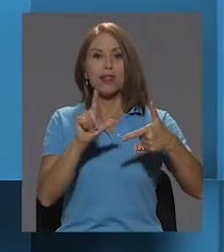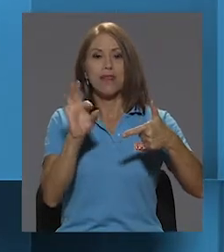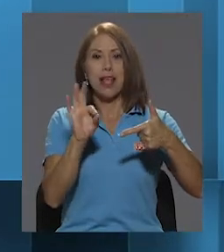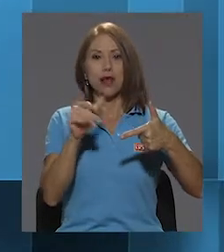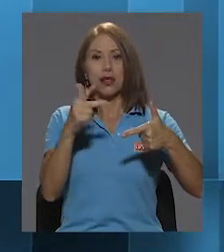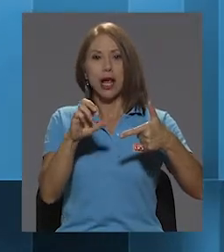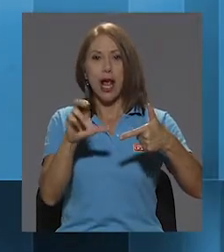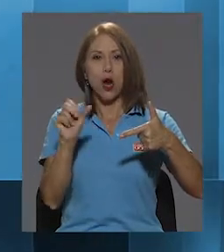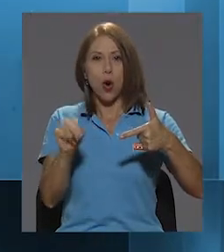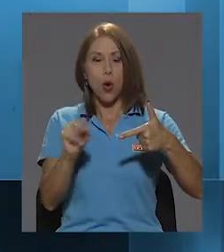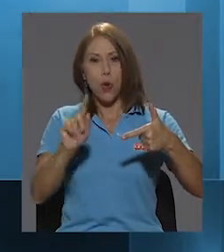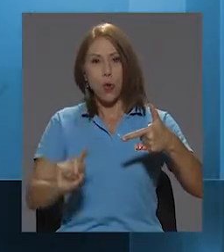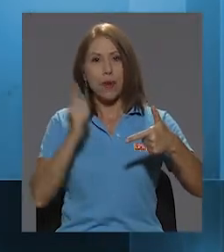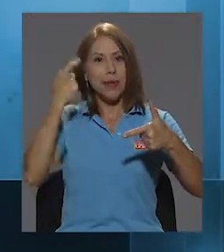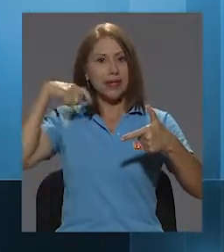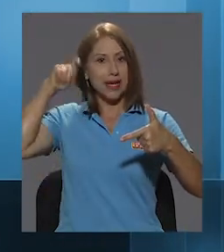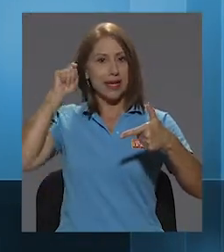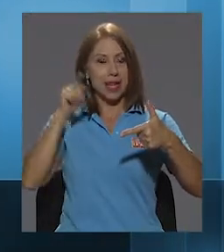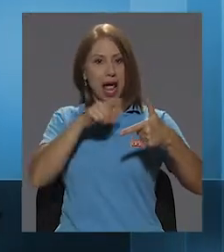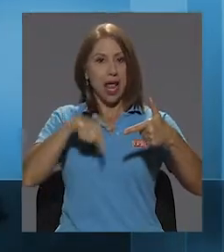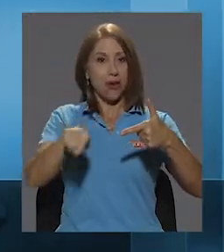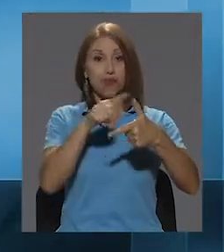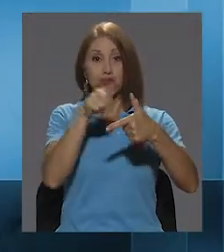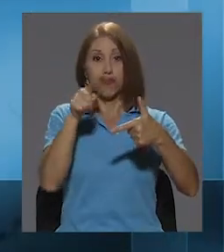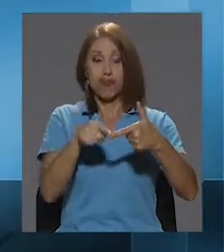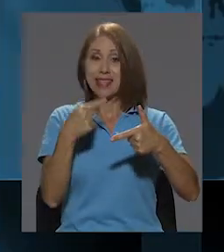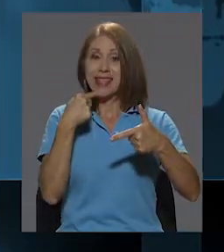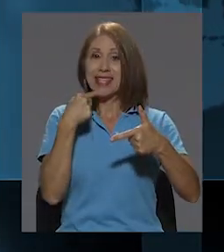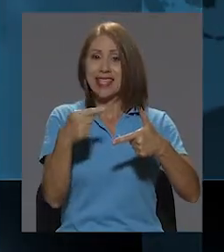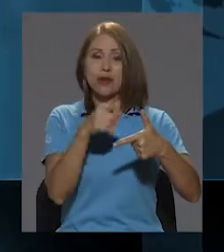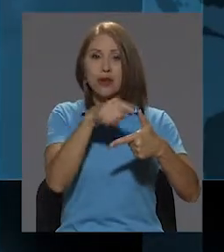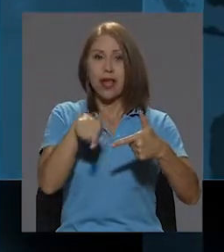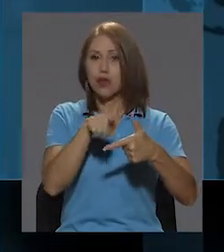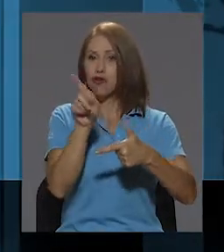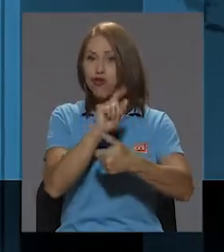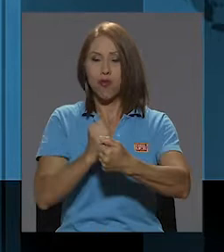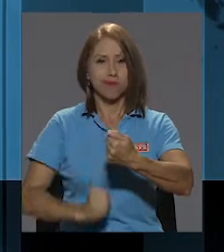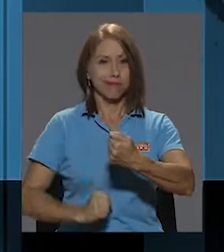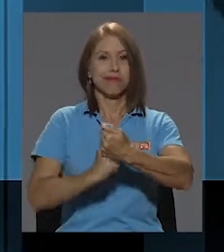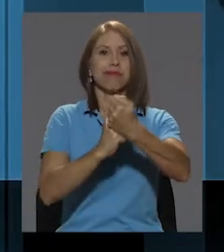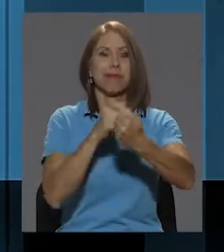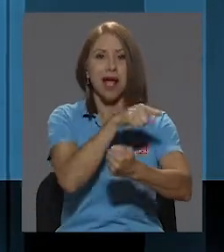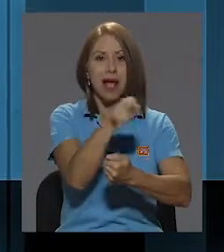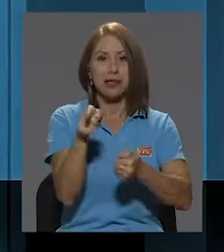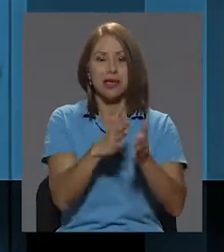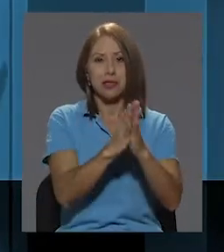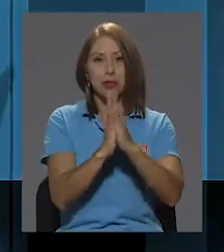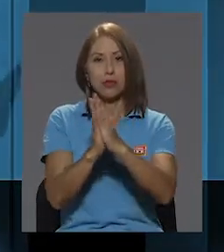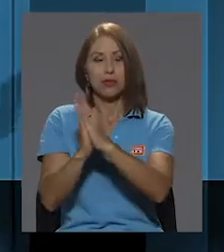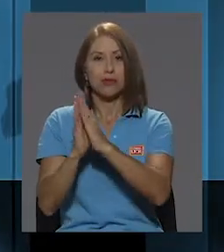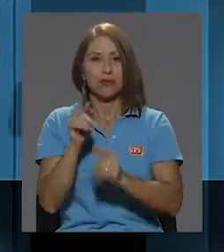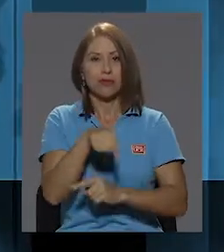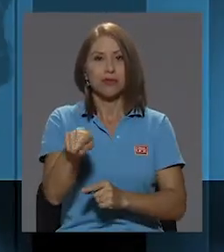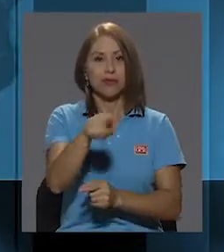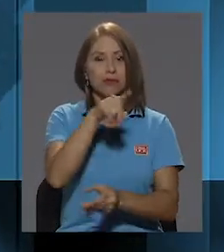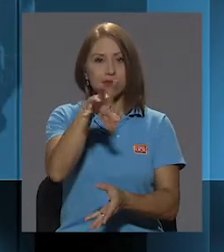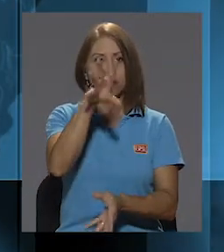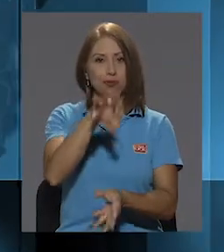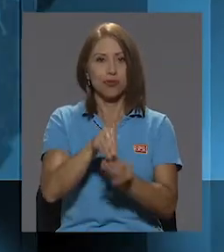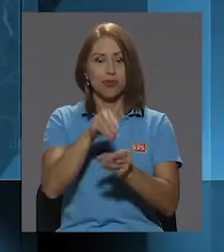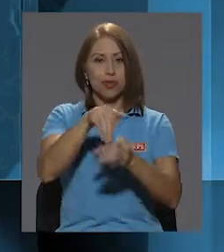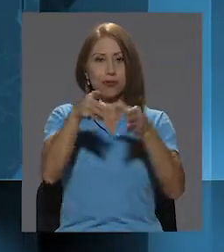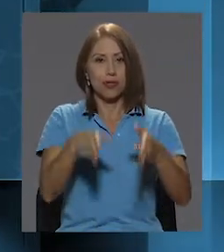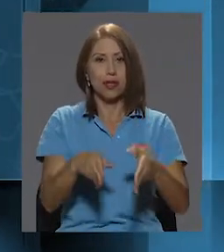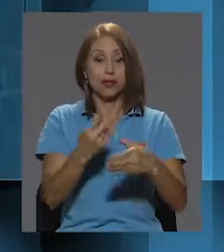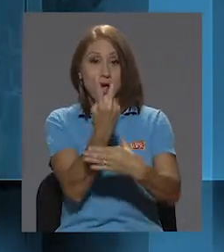primer secretario del directorio, anunciaron que no darán su respaldo a estas solicitudes. Ambos basan